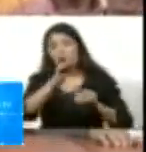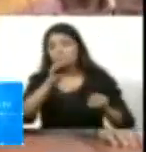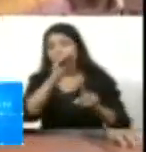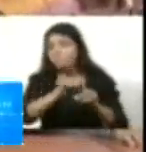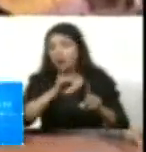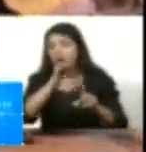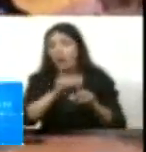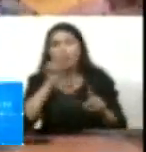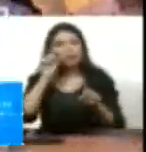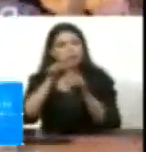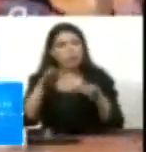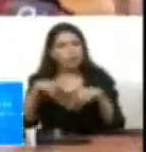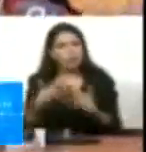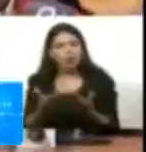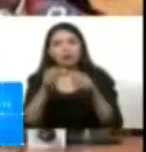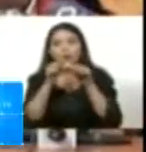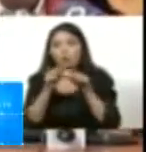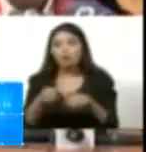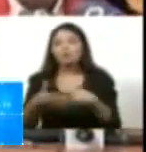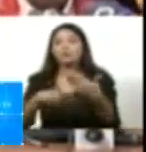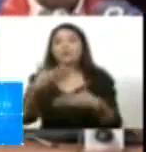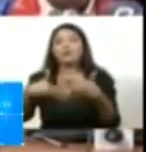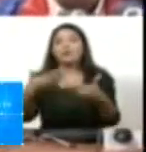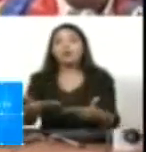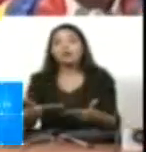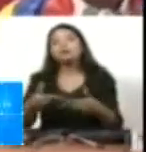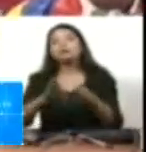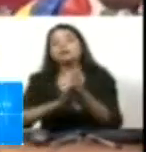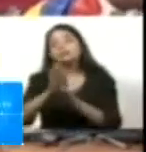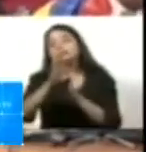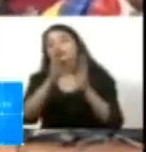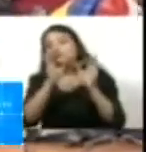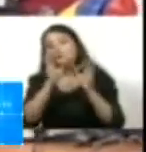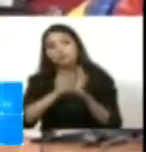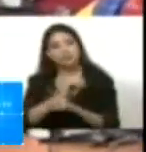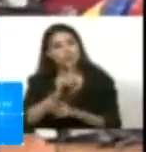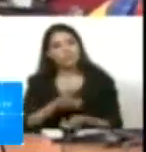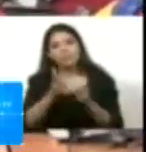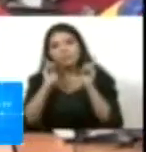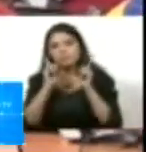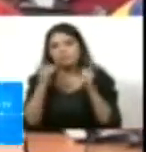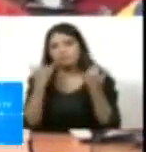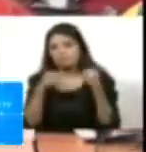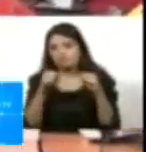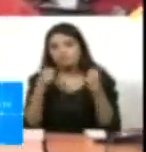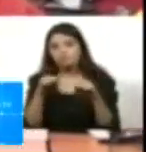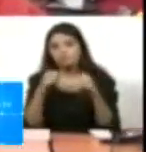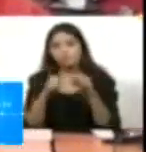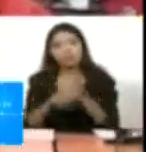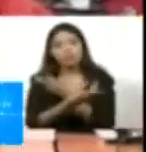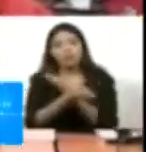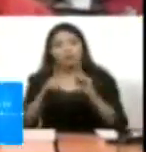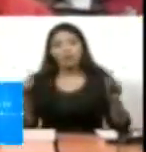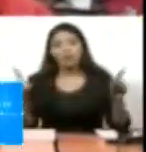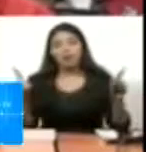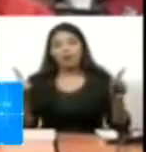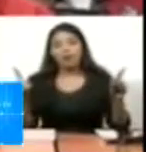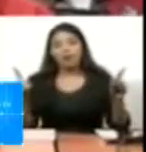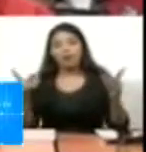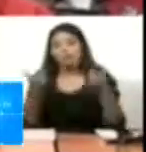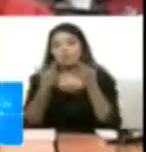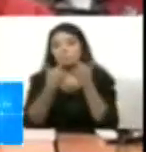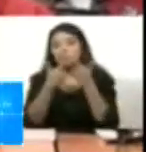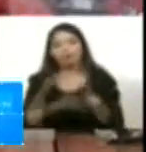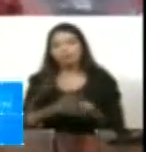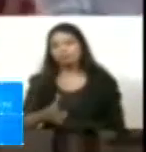por objetivo continuar avanzando en el camino de impedir el ejercicio democrático, libre y soberano que haremos el